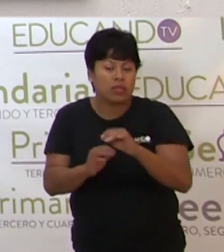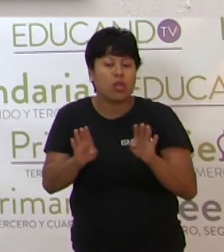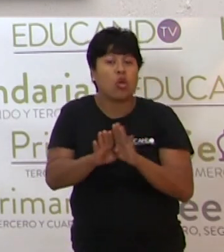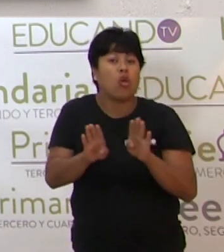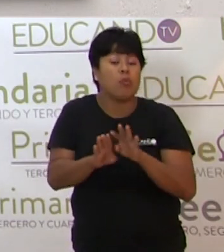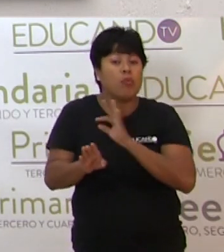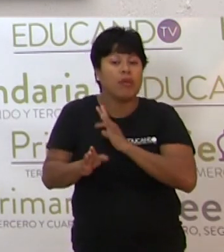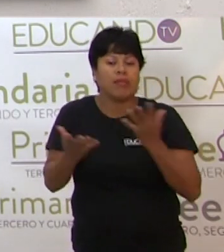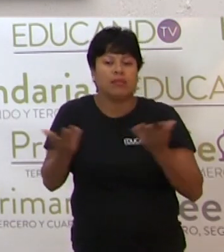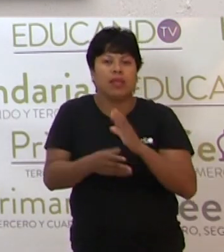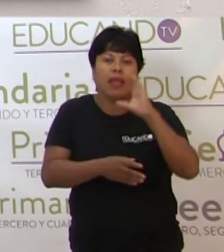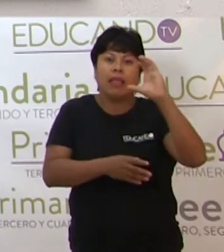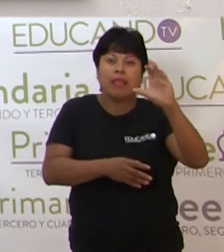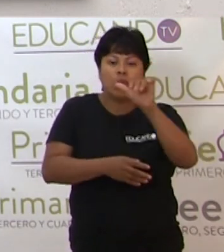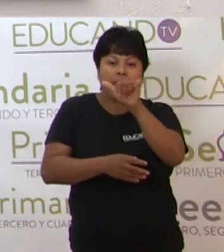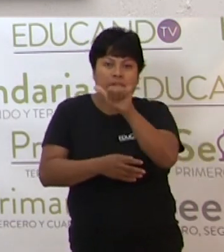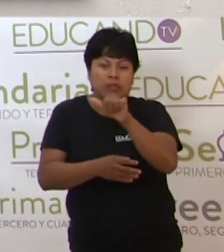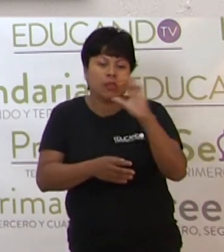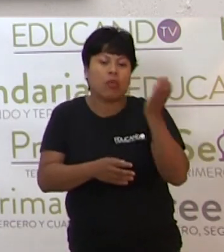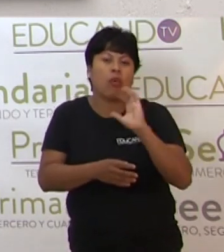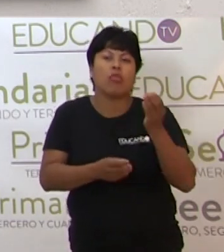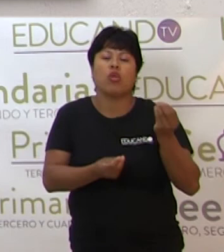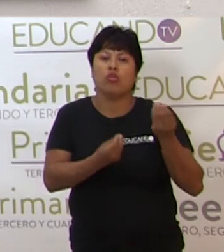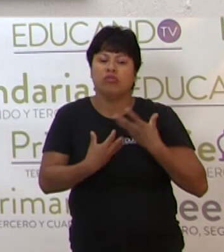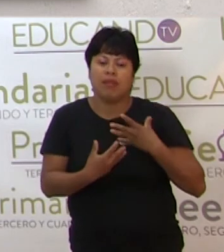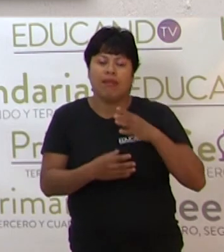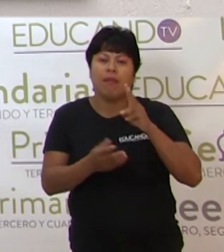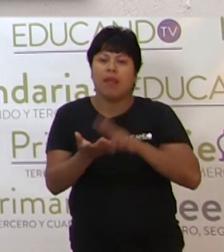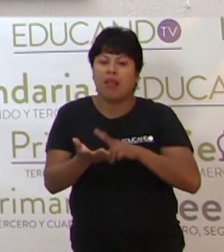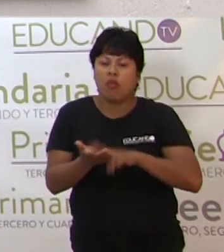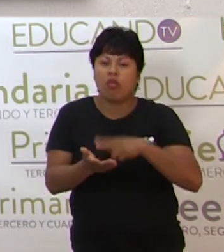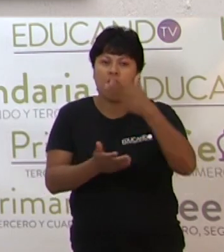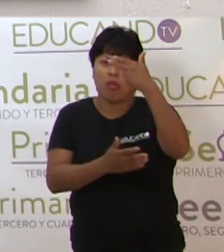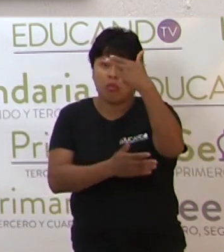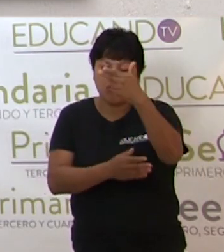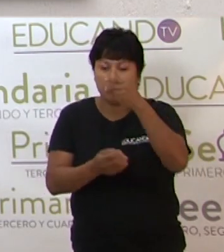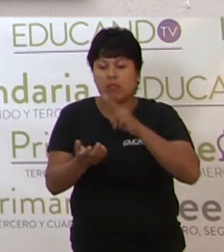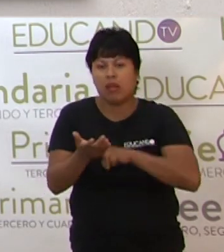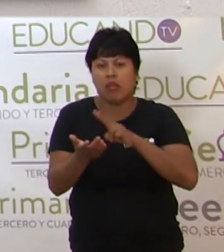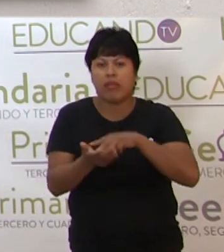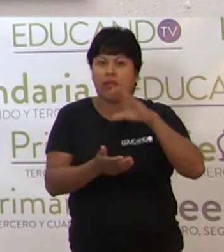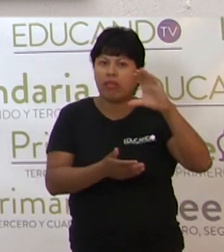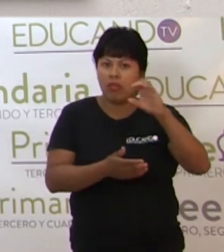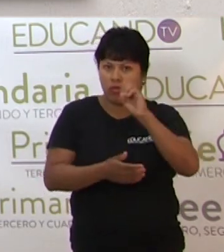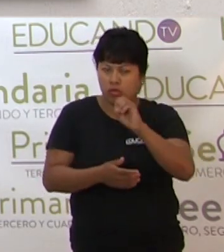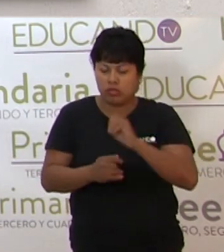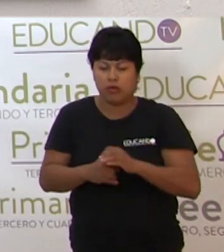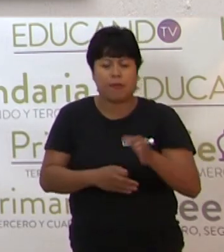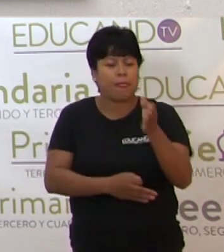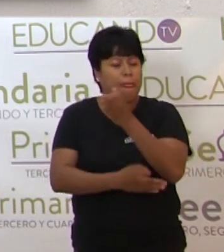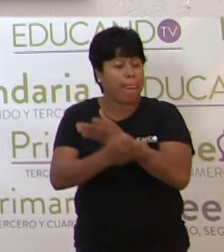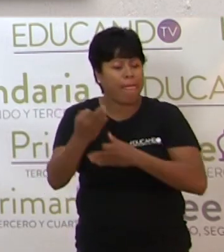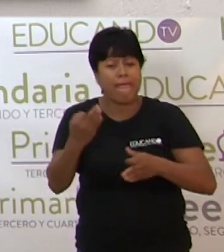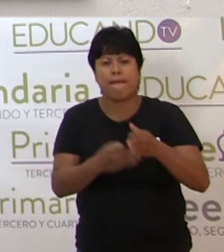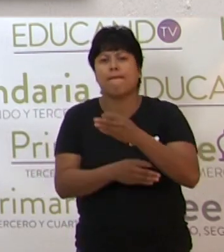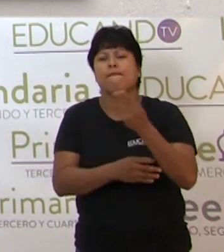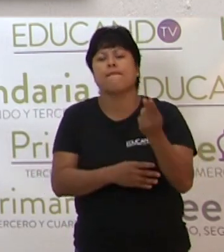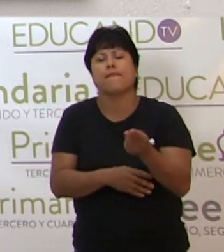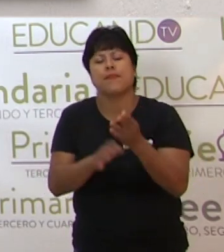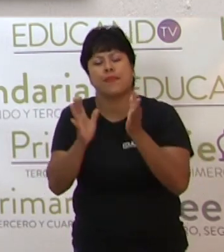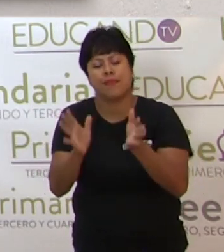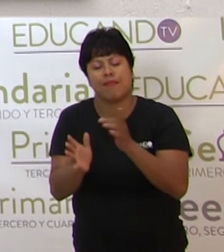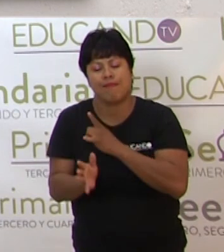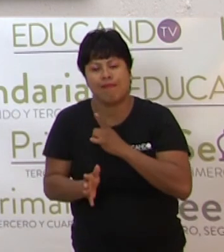el cateto adyacente cuando nos dan el valor de la hipotenusa y del cateto opuesto. Todo eso ustedes ya lo deben